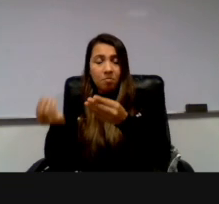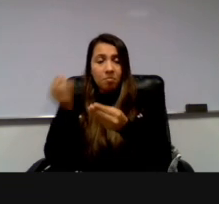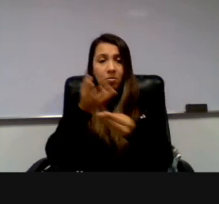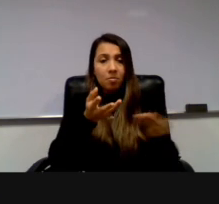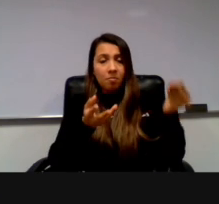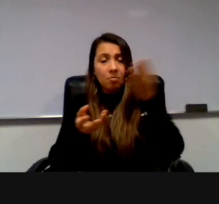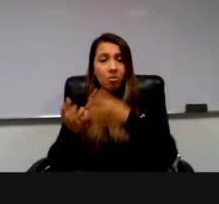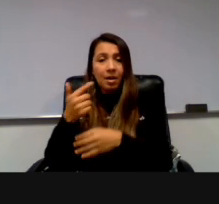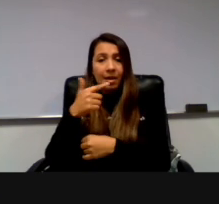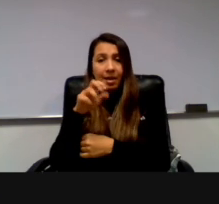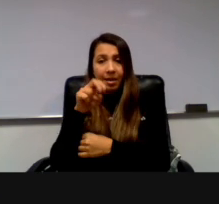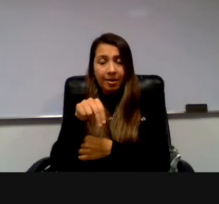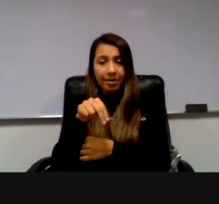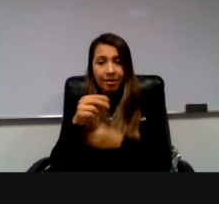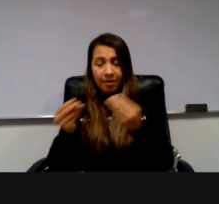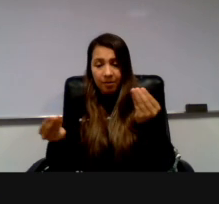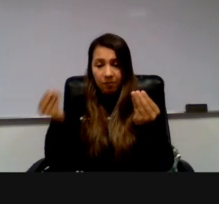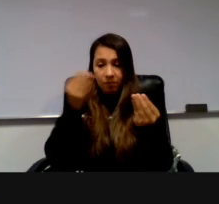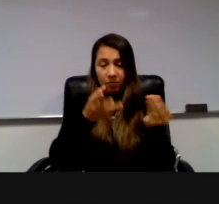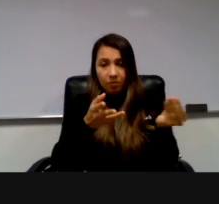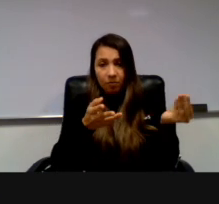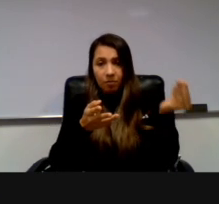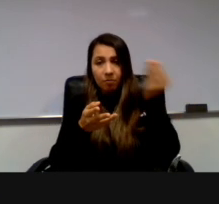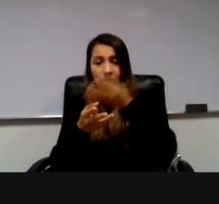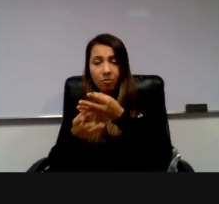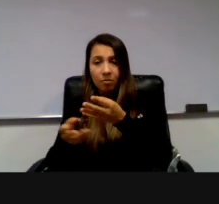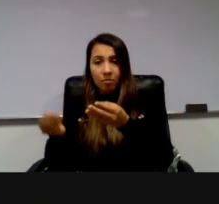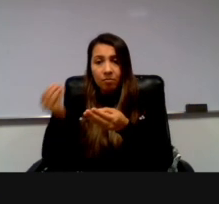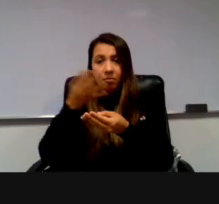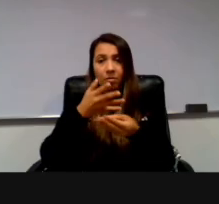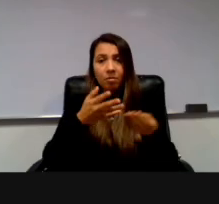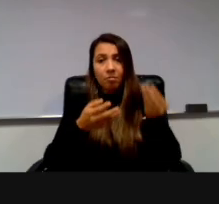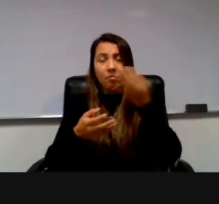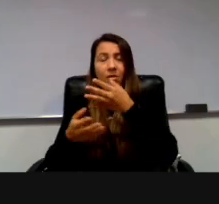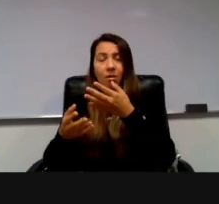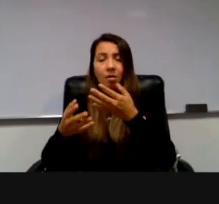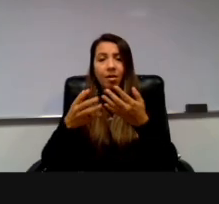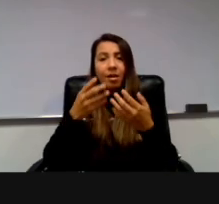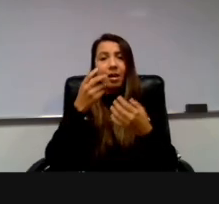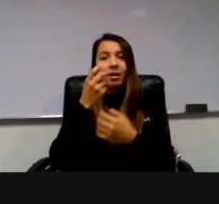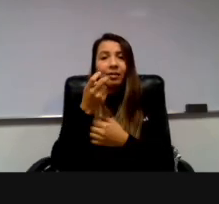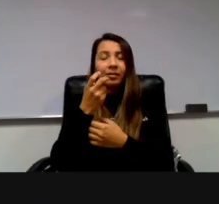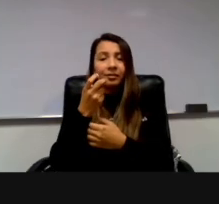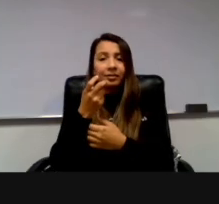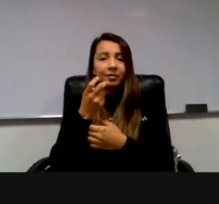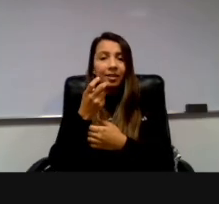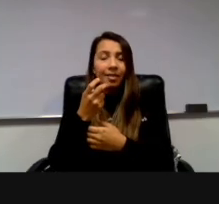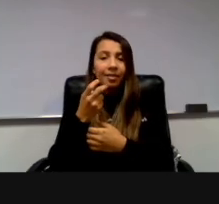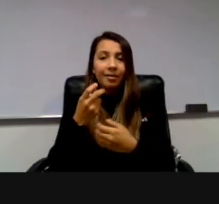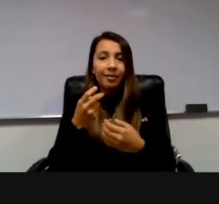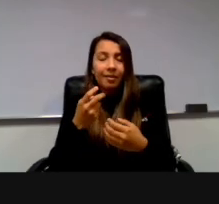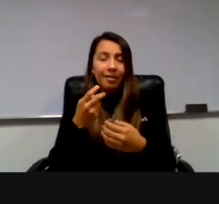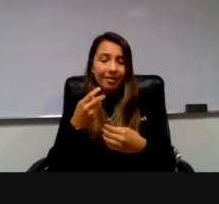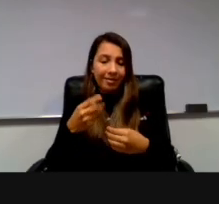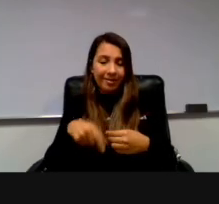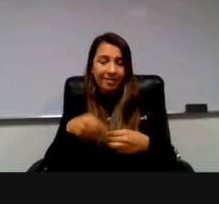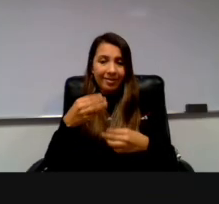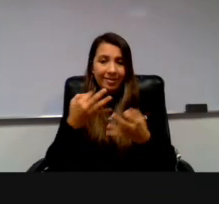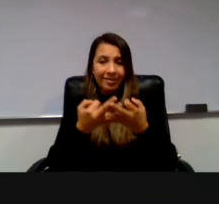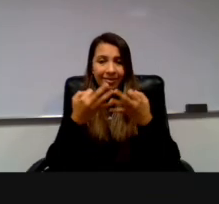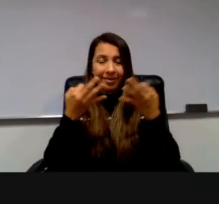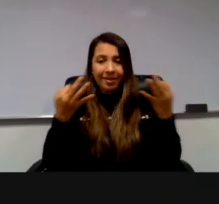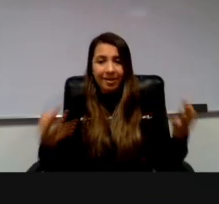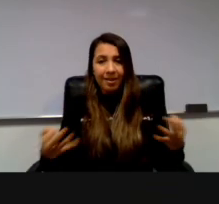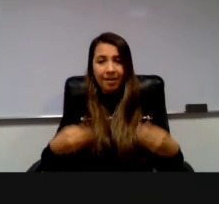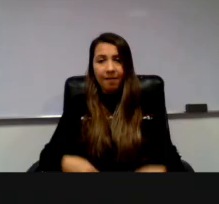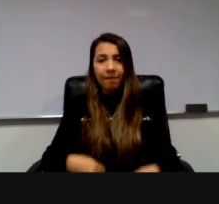y entonces al pasarse genes, las bacterias hacen que la historia de la vida en la Tierra, en vez de ser